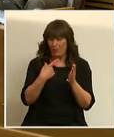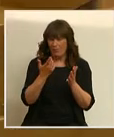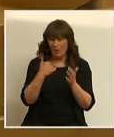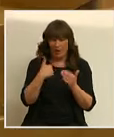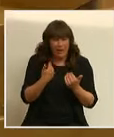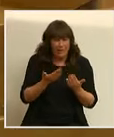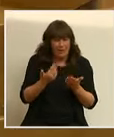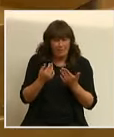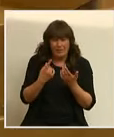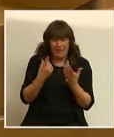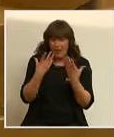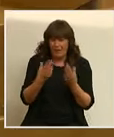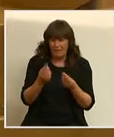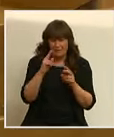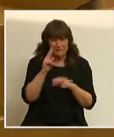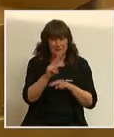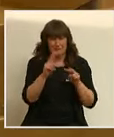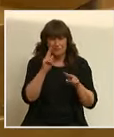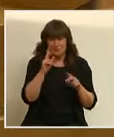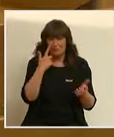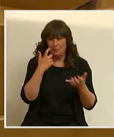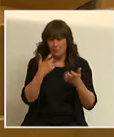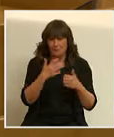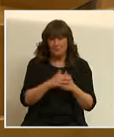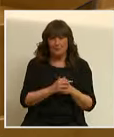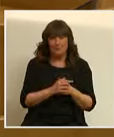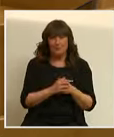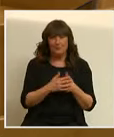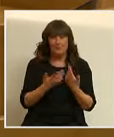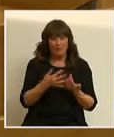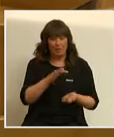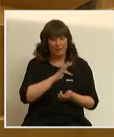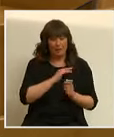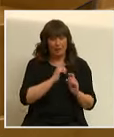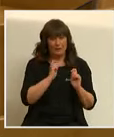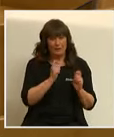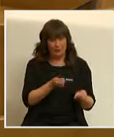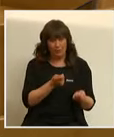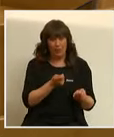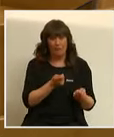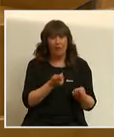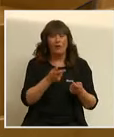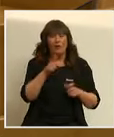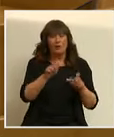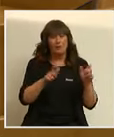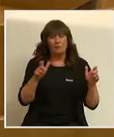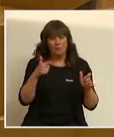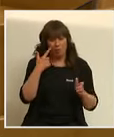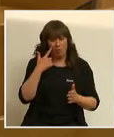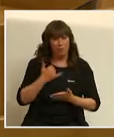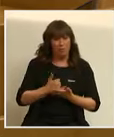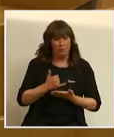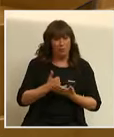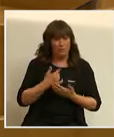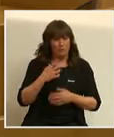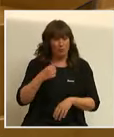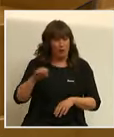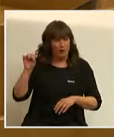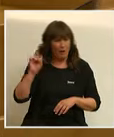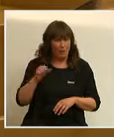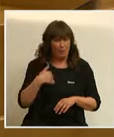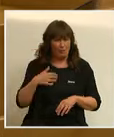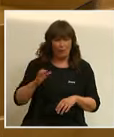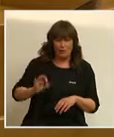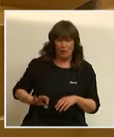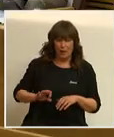momentos. Como digo, es para mí un honor haber entregado esta alta distinción a los que demostraron su heroicidad y profesionalidad en